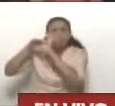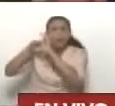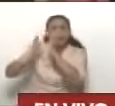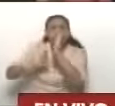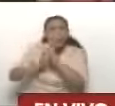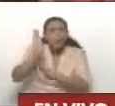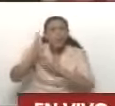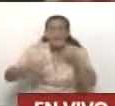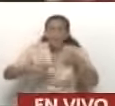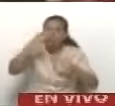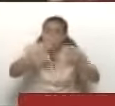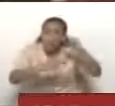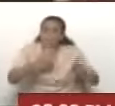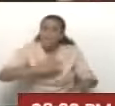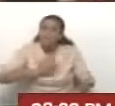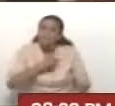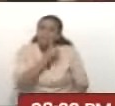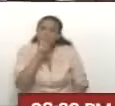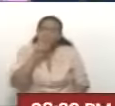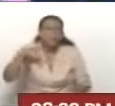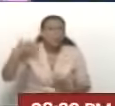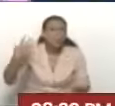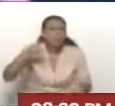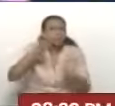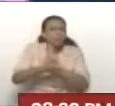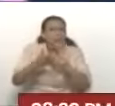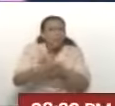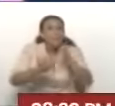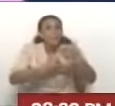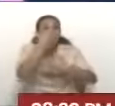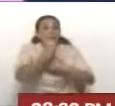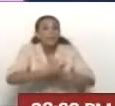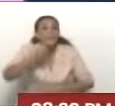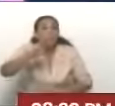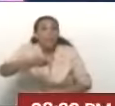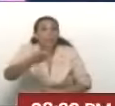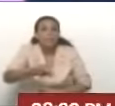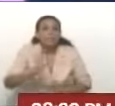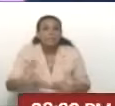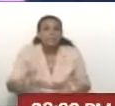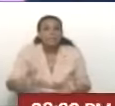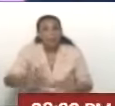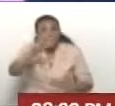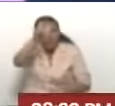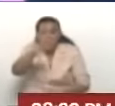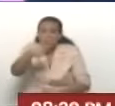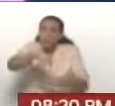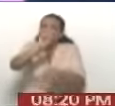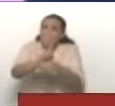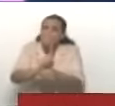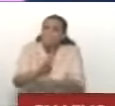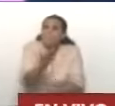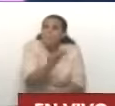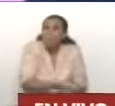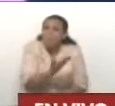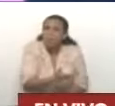seguir construyendo lo que llamamos en este caso nosotros como este proyecto político bolivariano que pone al ser humano como sujeto